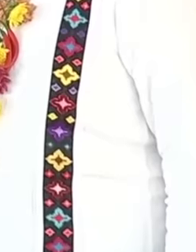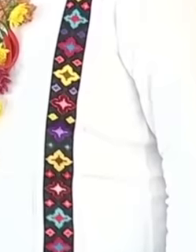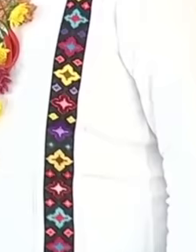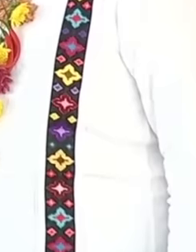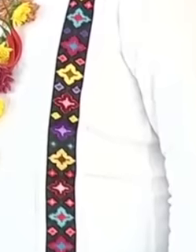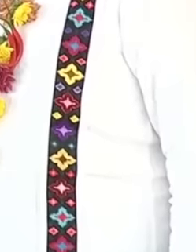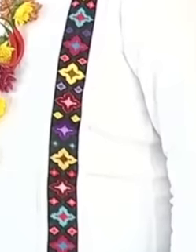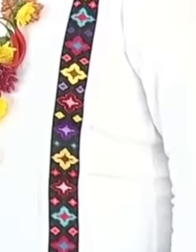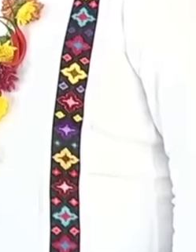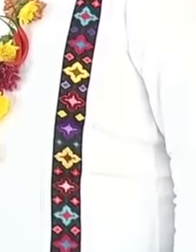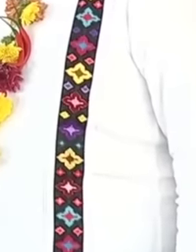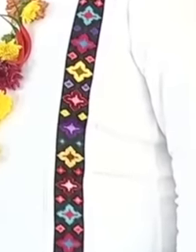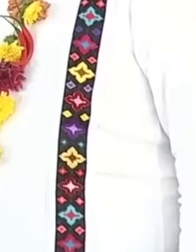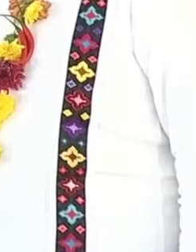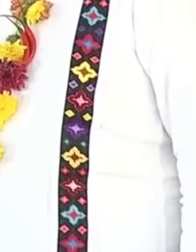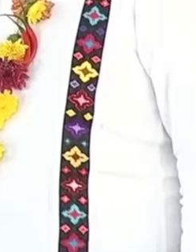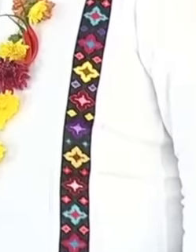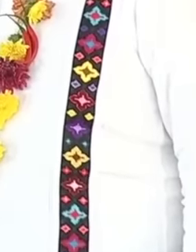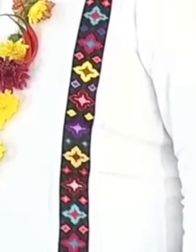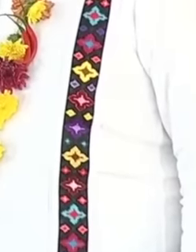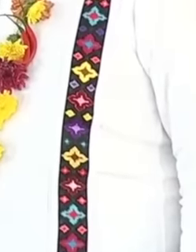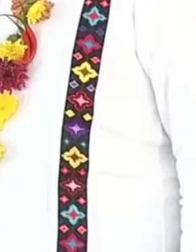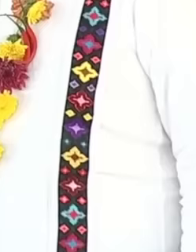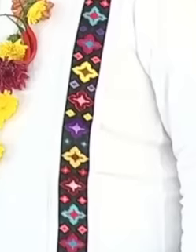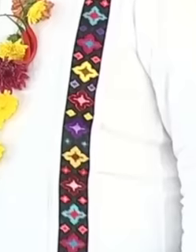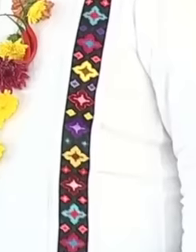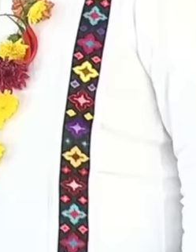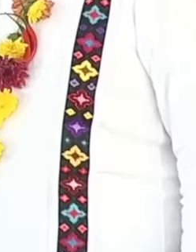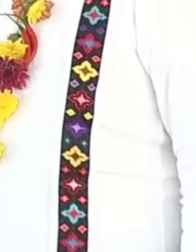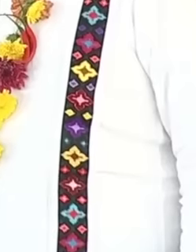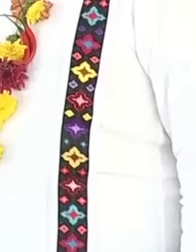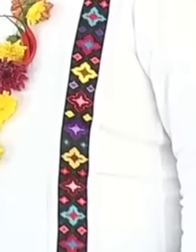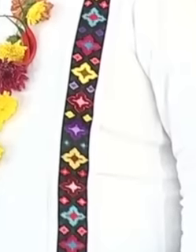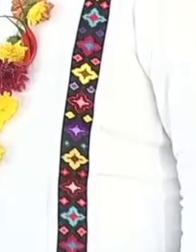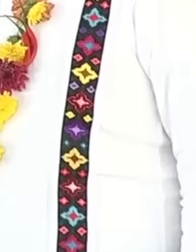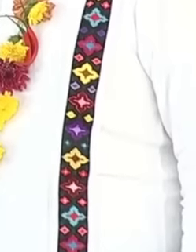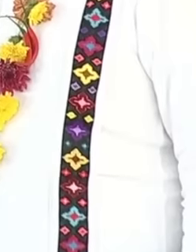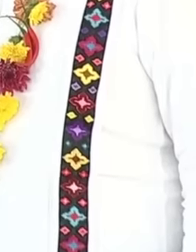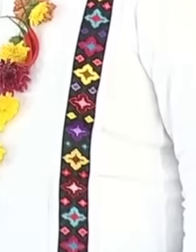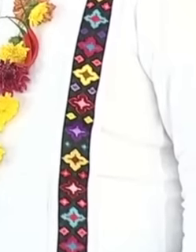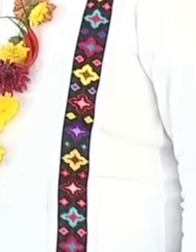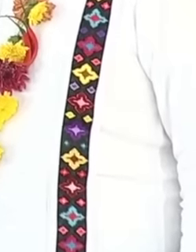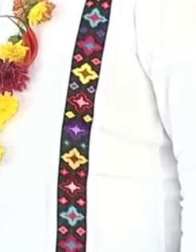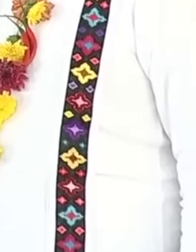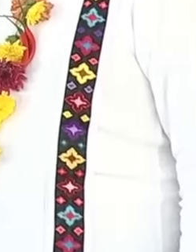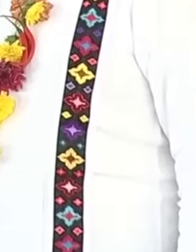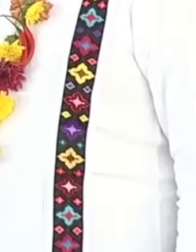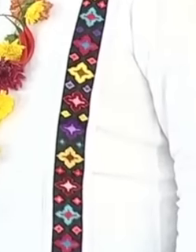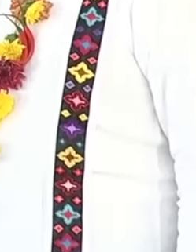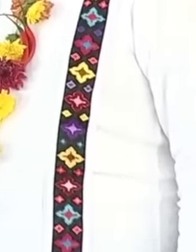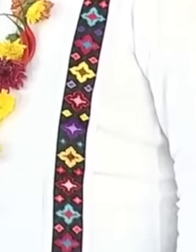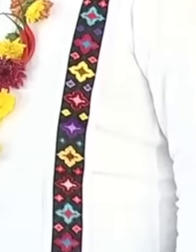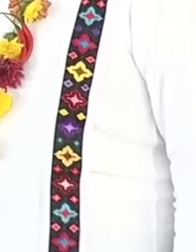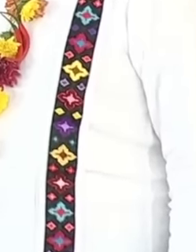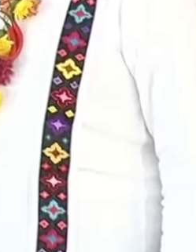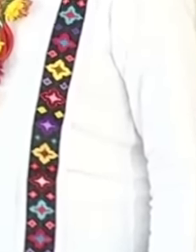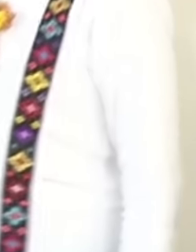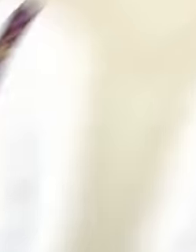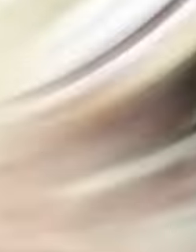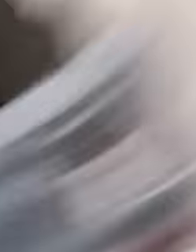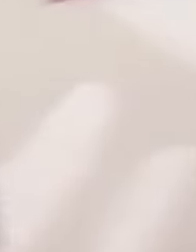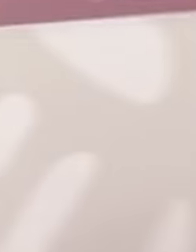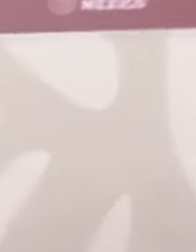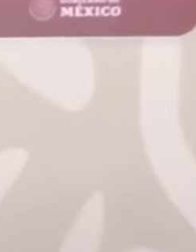parece? ¿Quién está de acuerdo que hable el gobernador de Jalisco? Yo sí. Con estas acciones adelante,